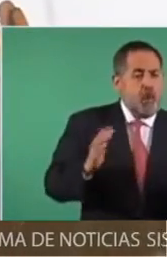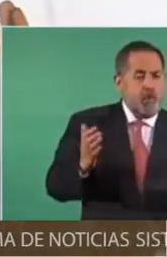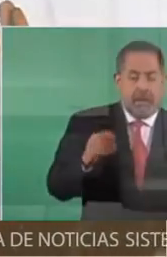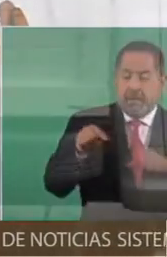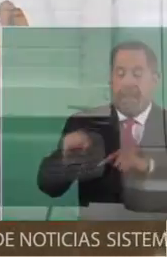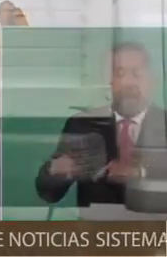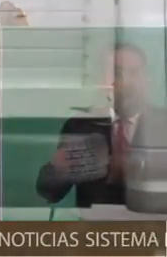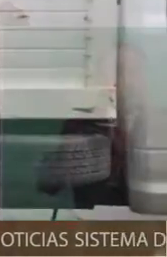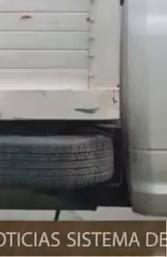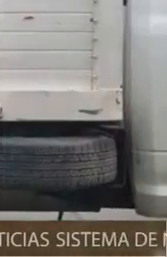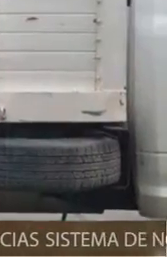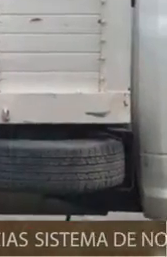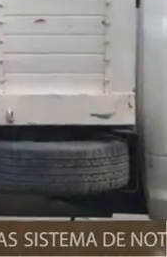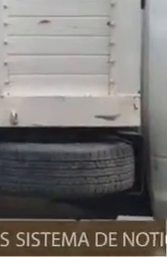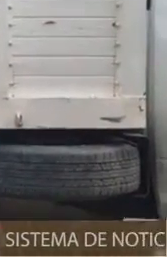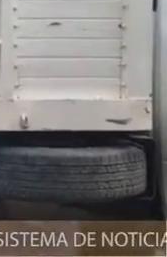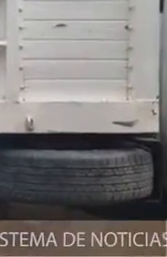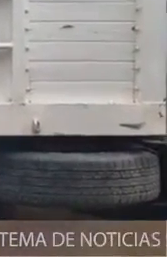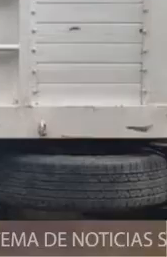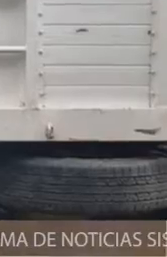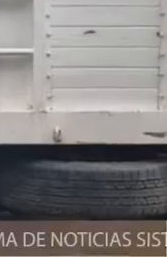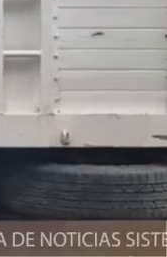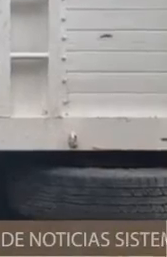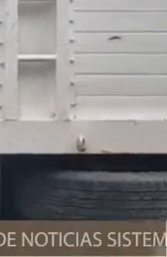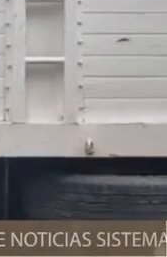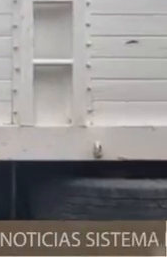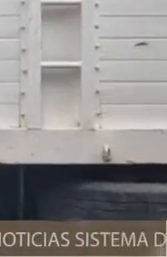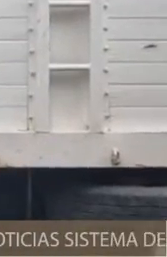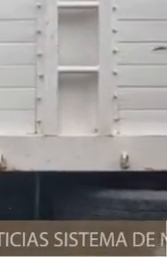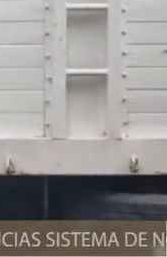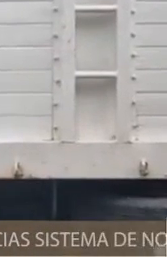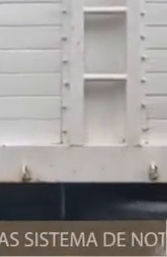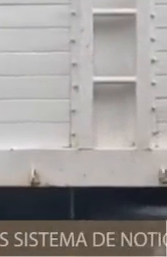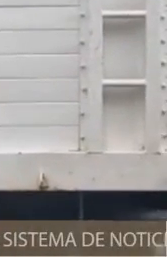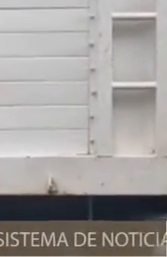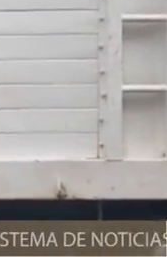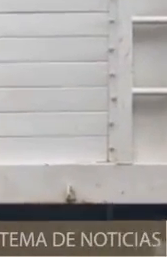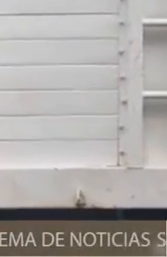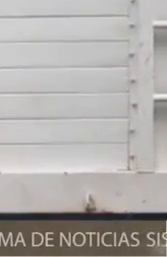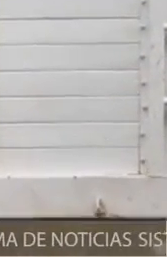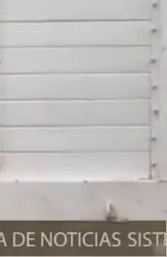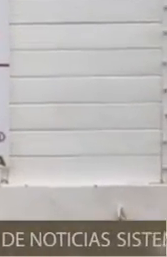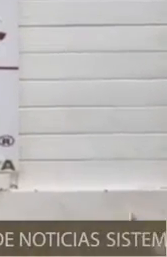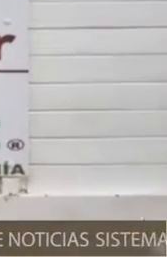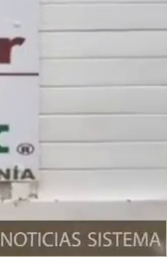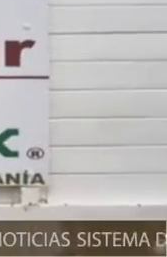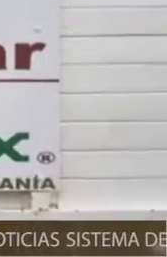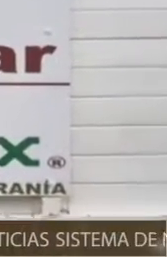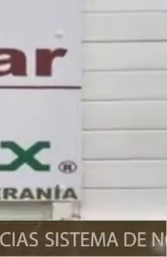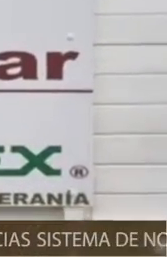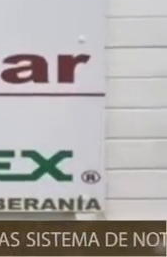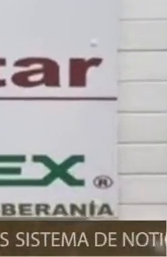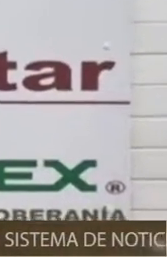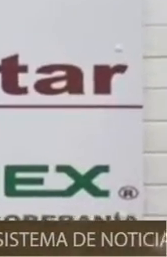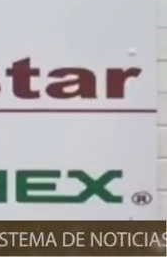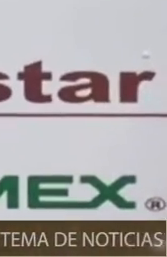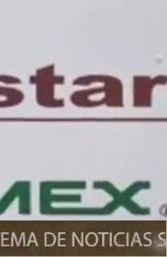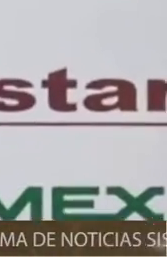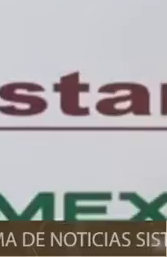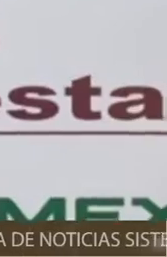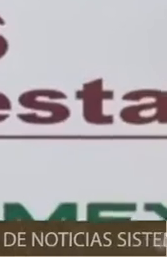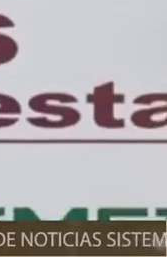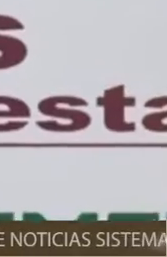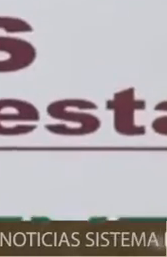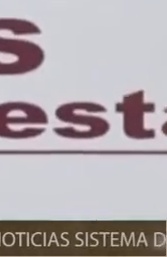se venden el de 20 kilos en 400 y en 600 el de 30 kilos, y ya salió información de que al menos hay